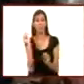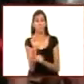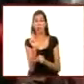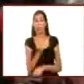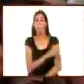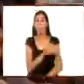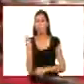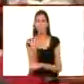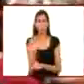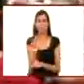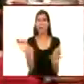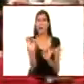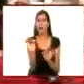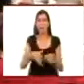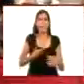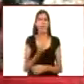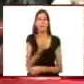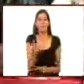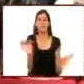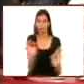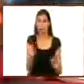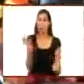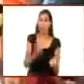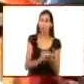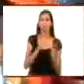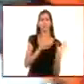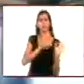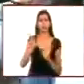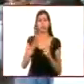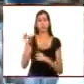de Estudiantes Socialistas, nuevamente se marcharon del lugar.